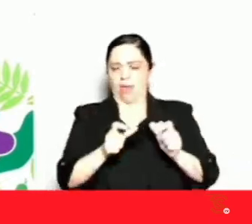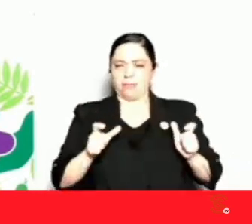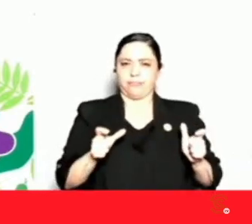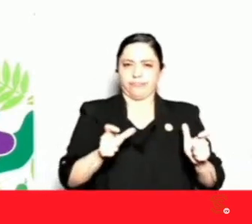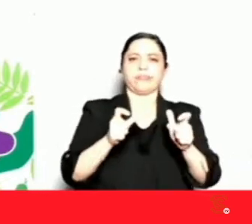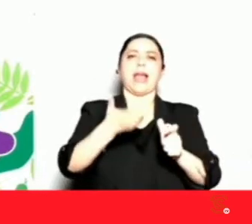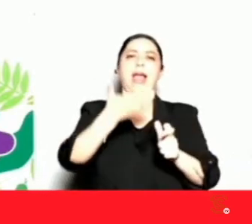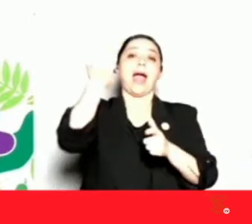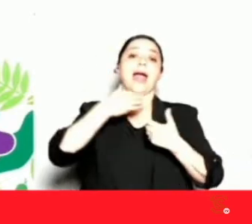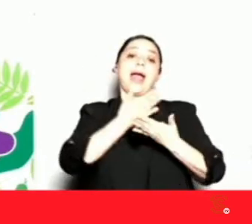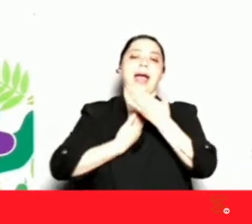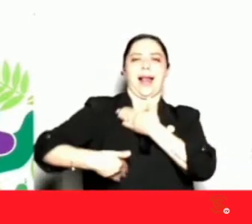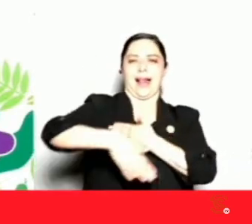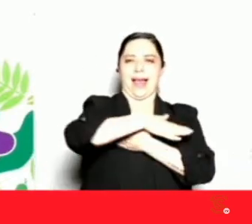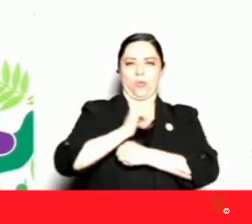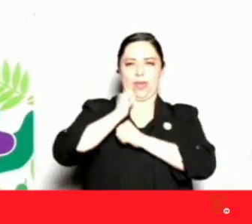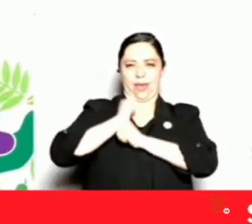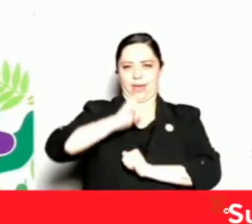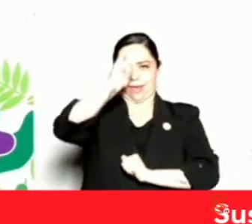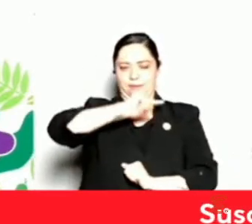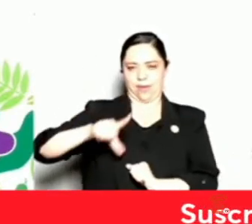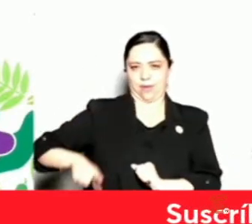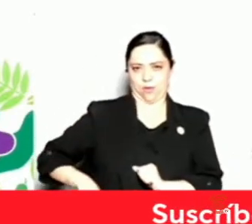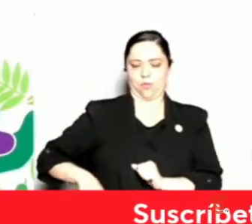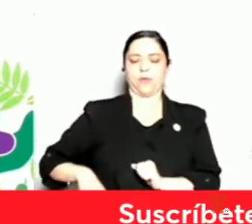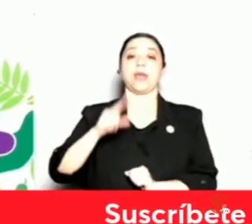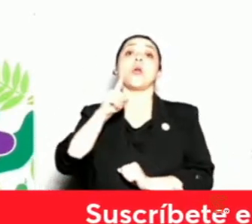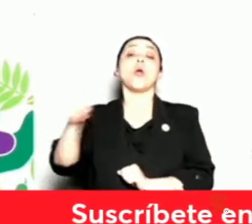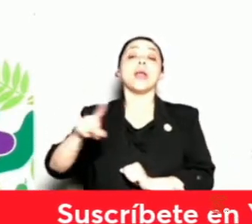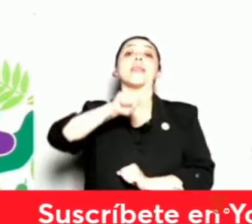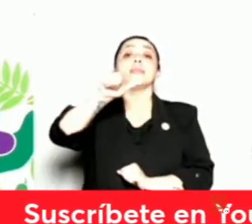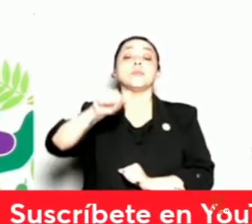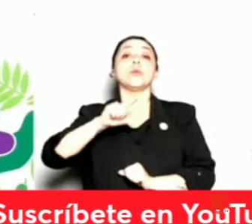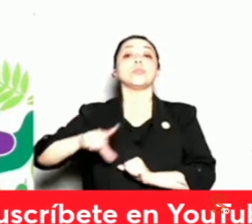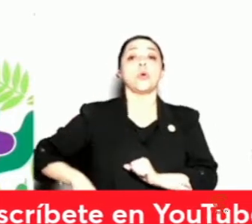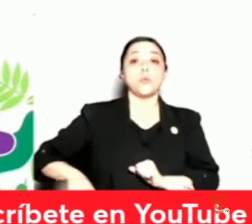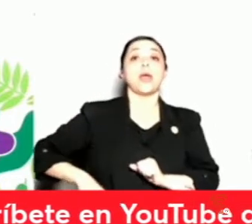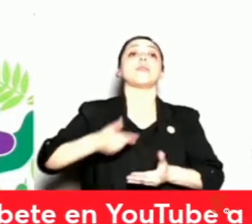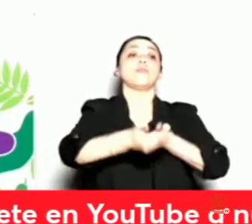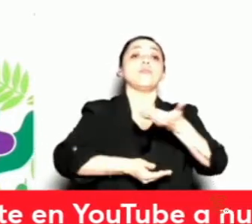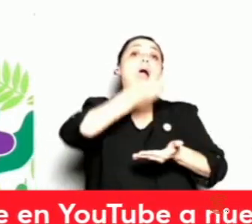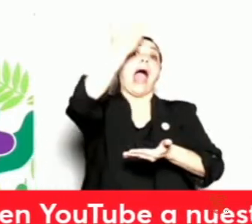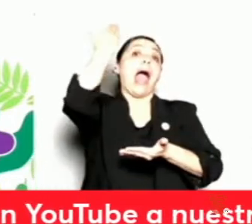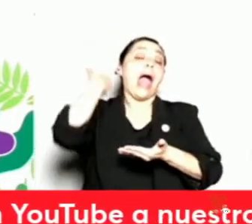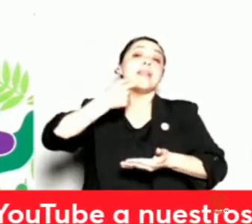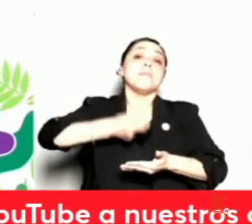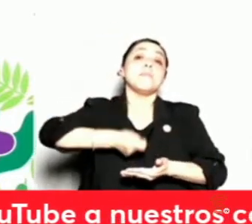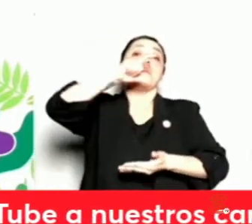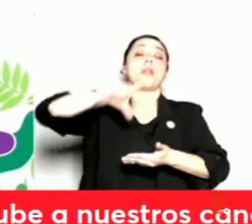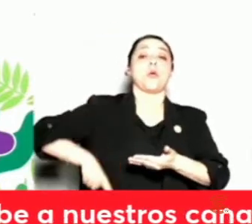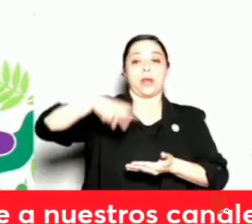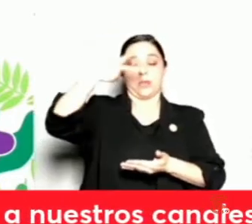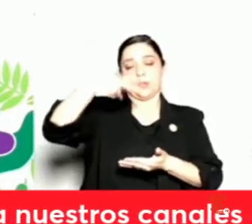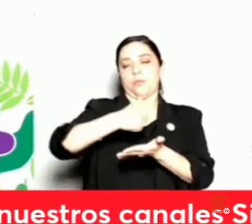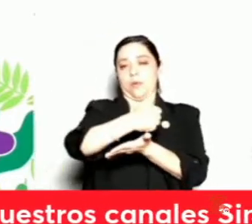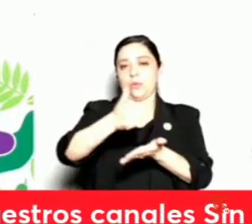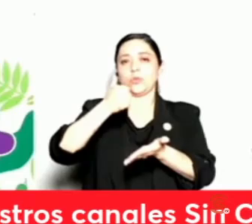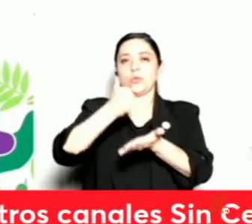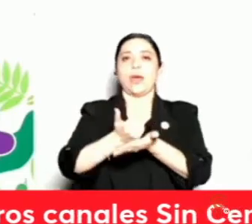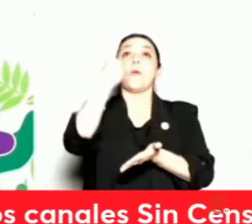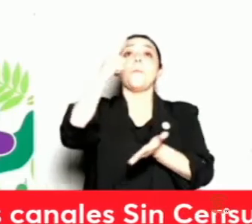de la doctora Claudia Sheinbaum Pardo. Fue servidor público en el primer gobierno de la ciudad, electo por la ciudadanía en